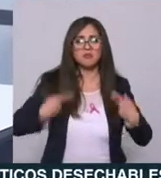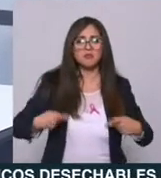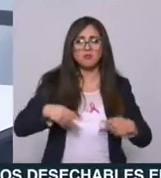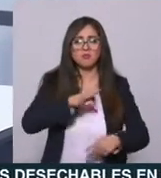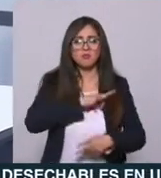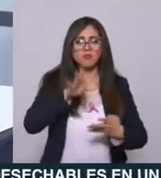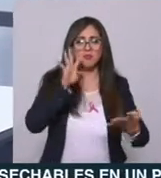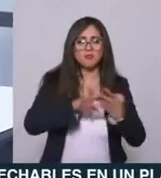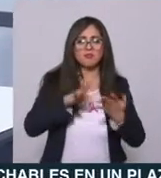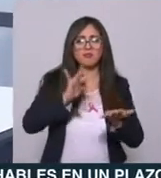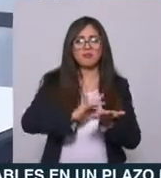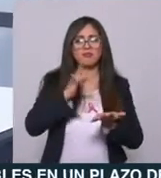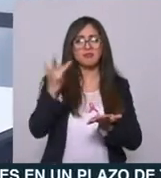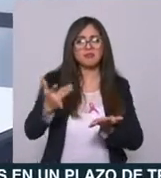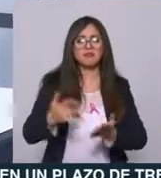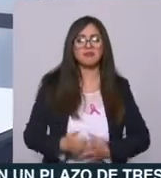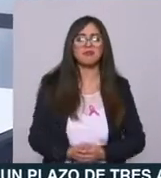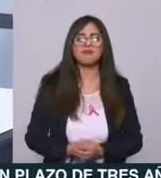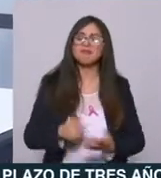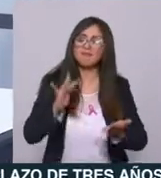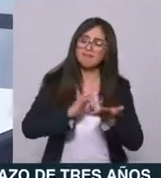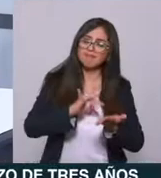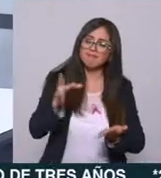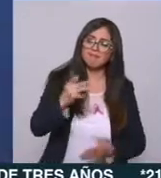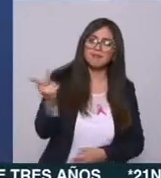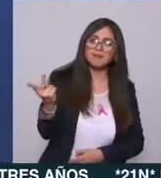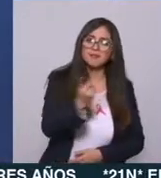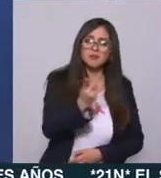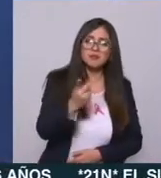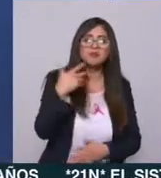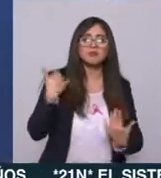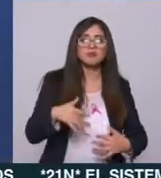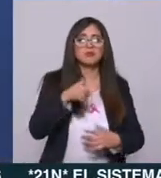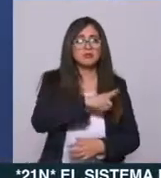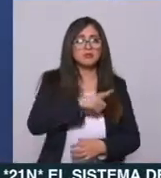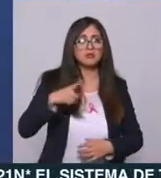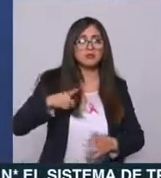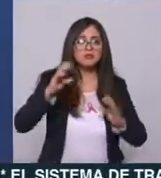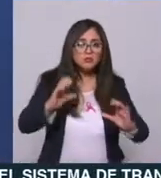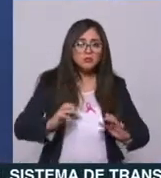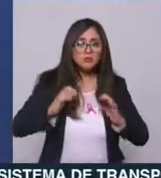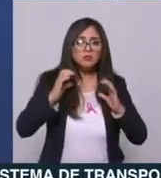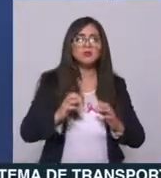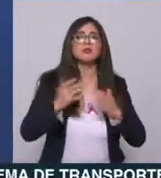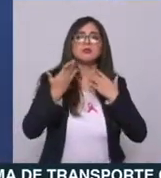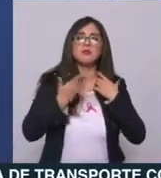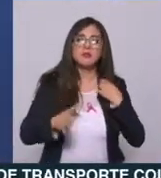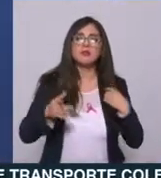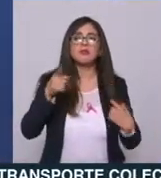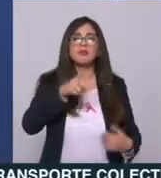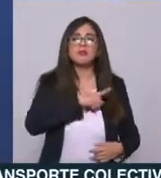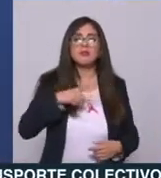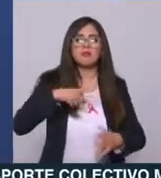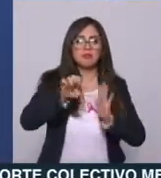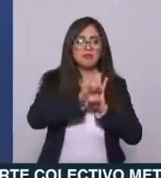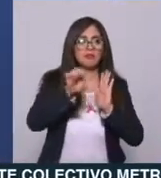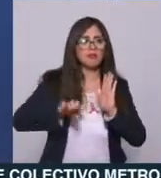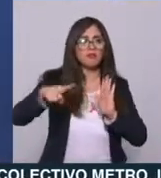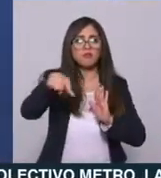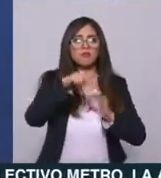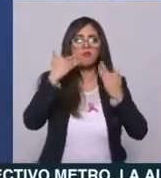detenida. Muchísimas gracias. Gracias a ambas y no está de más cuidarse y que pues, por supuesto que ustedes sean el ejemplo para